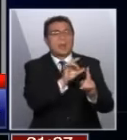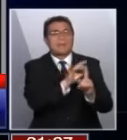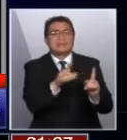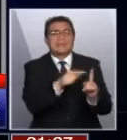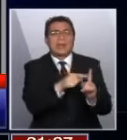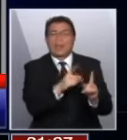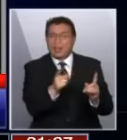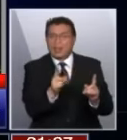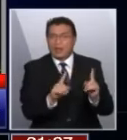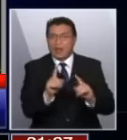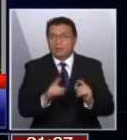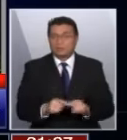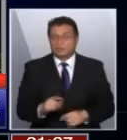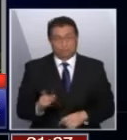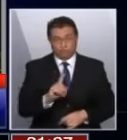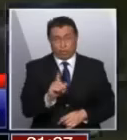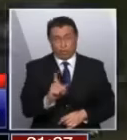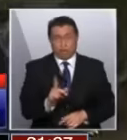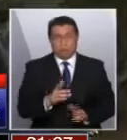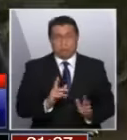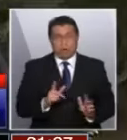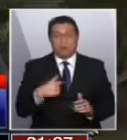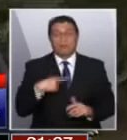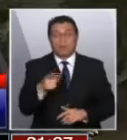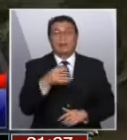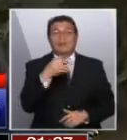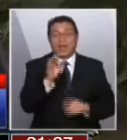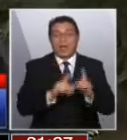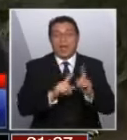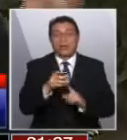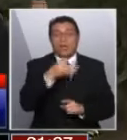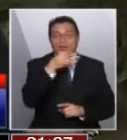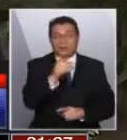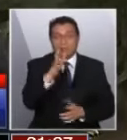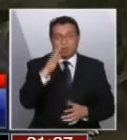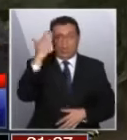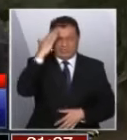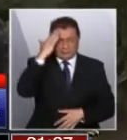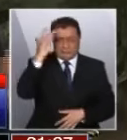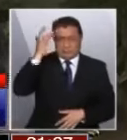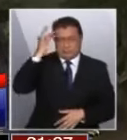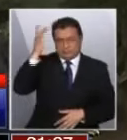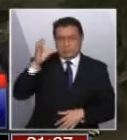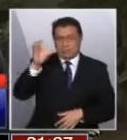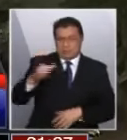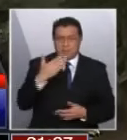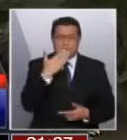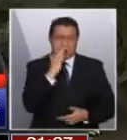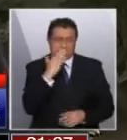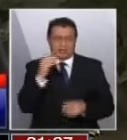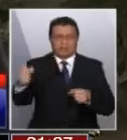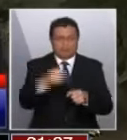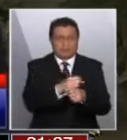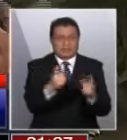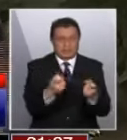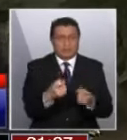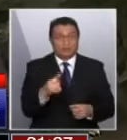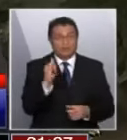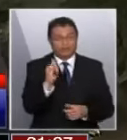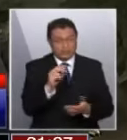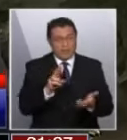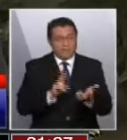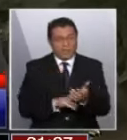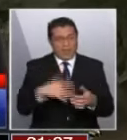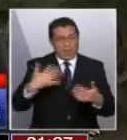particular no lo que pasa es que aquí se ha tratado de decir que se necesitan cerebros gente tan preparada Mira es cierto es